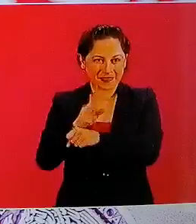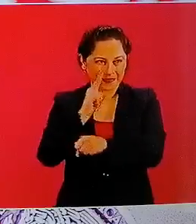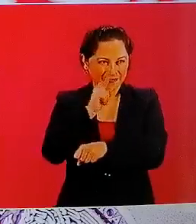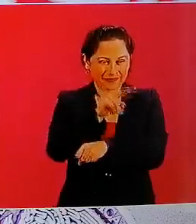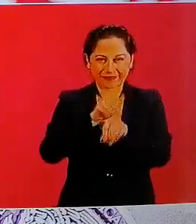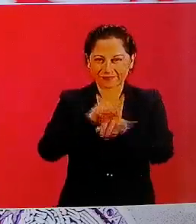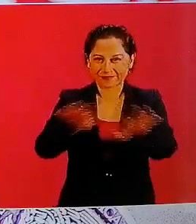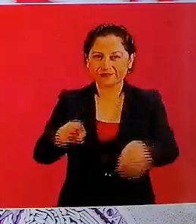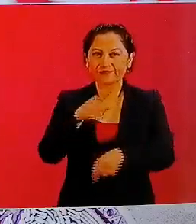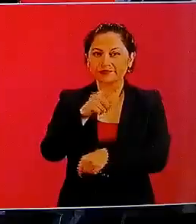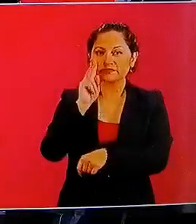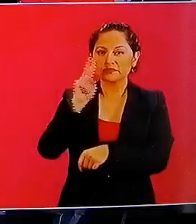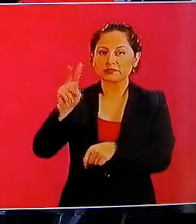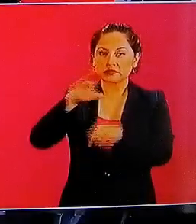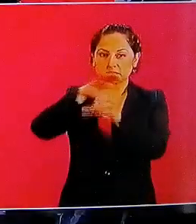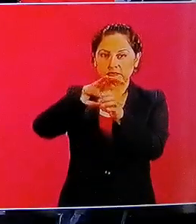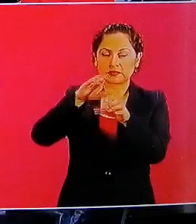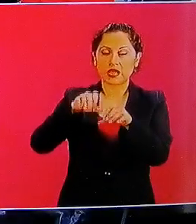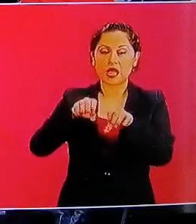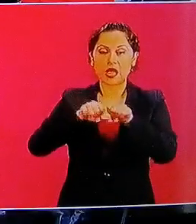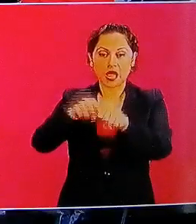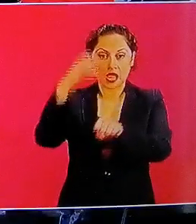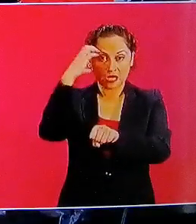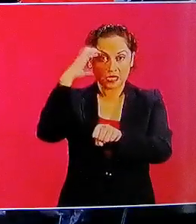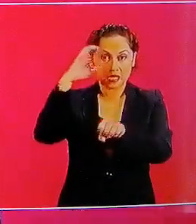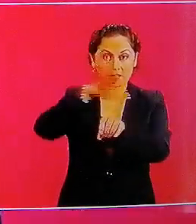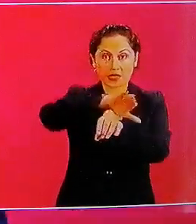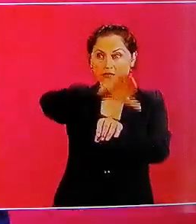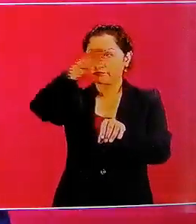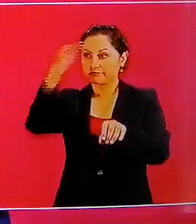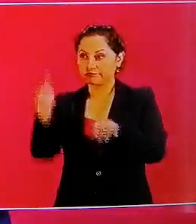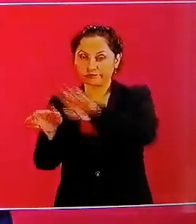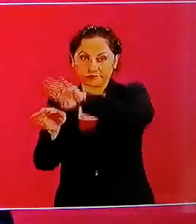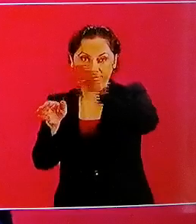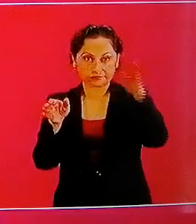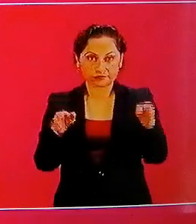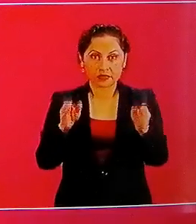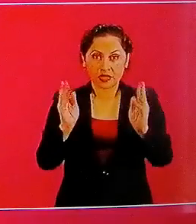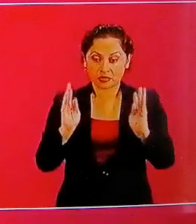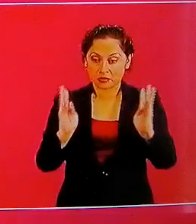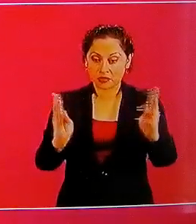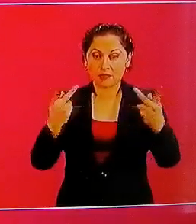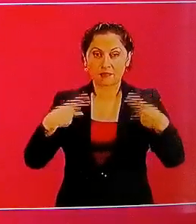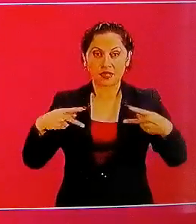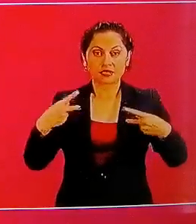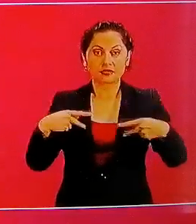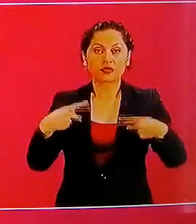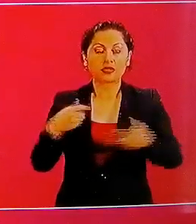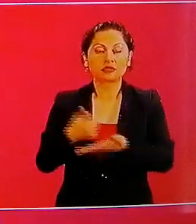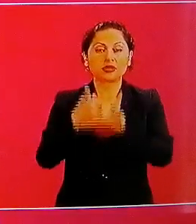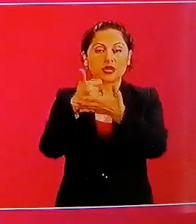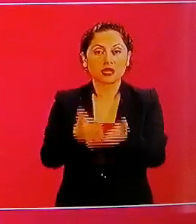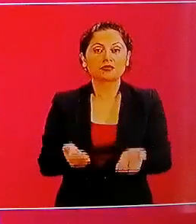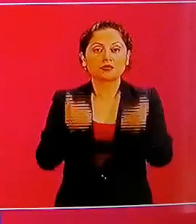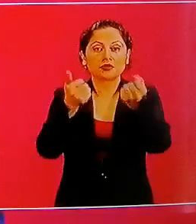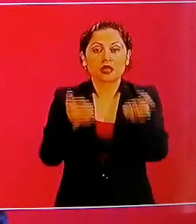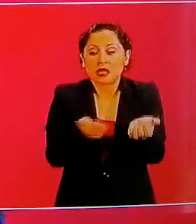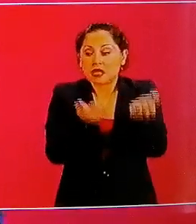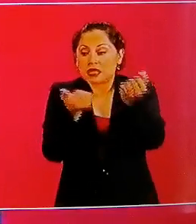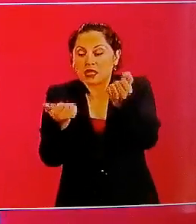el equipo de protección personal que acompaña a todo el personal que está haciendo la maniobra. Y al hacer la maniobra en el hospital, se